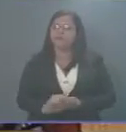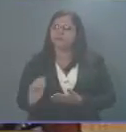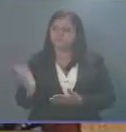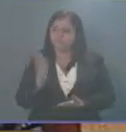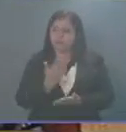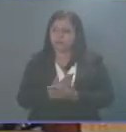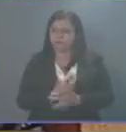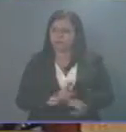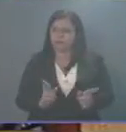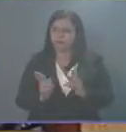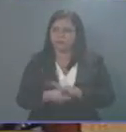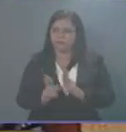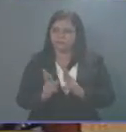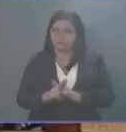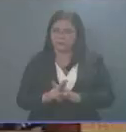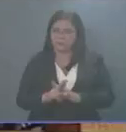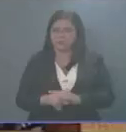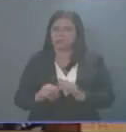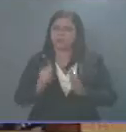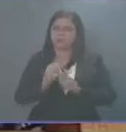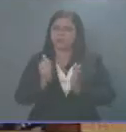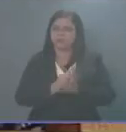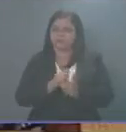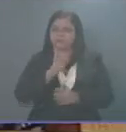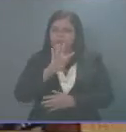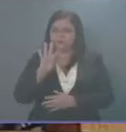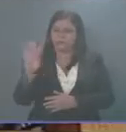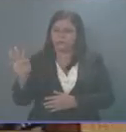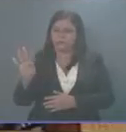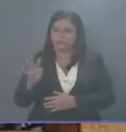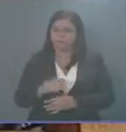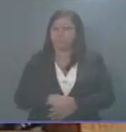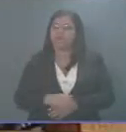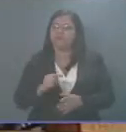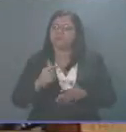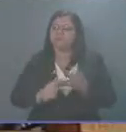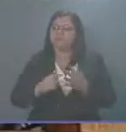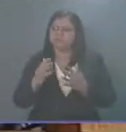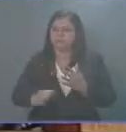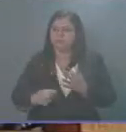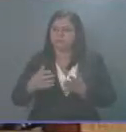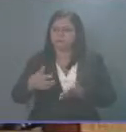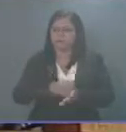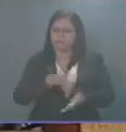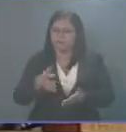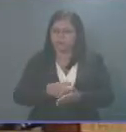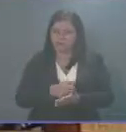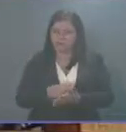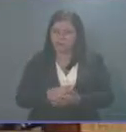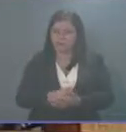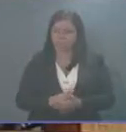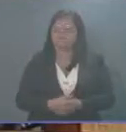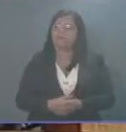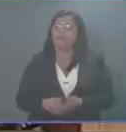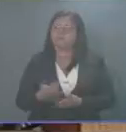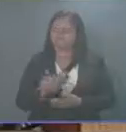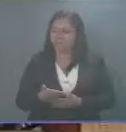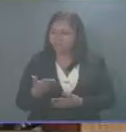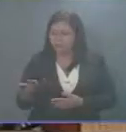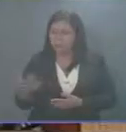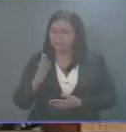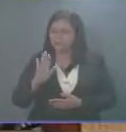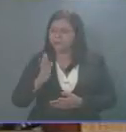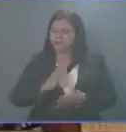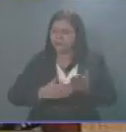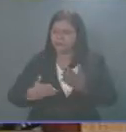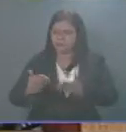una reforma básicamente al artículo 44 de la Ley de Impuesto a la Transferencia de Bienes, Muebles y a la Prestación